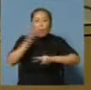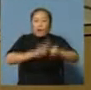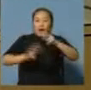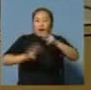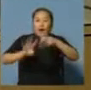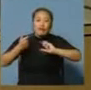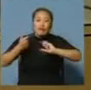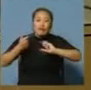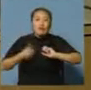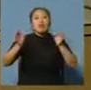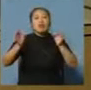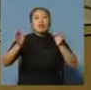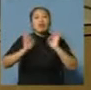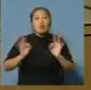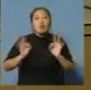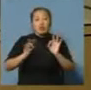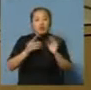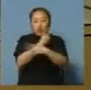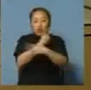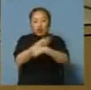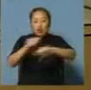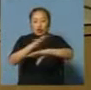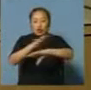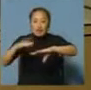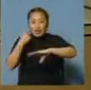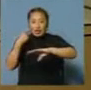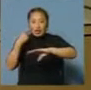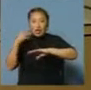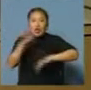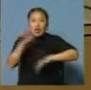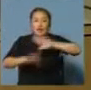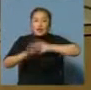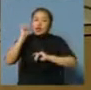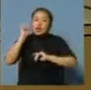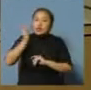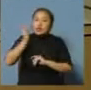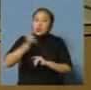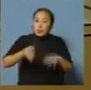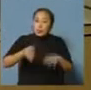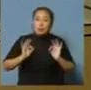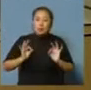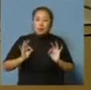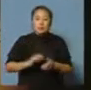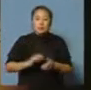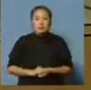poner todo, digamos, de la logística necesaria para que esto se cumpla.